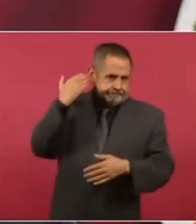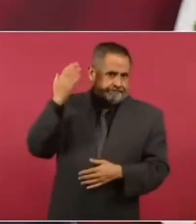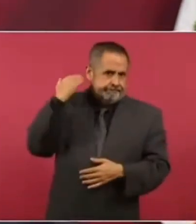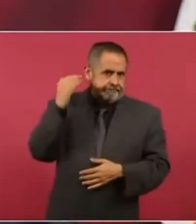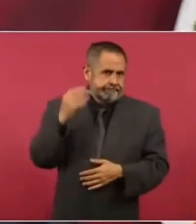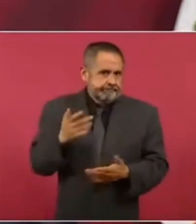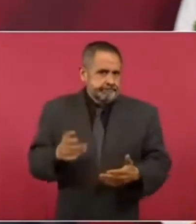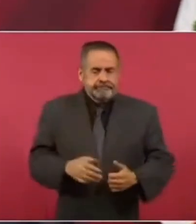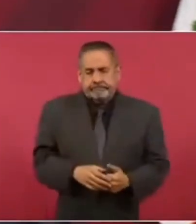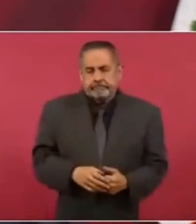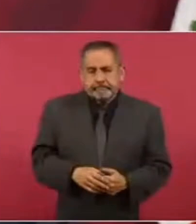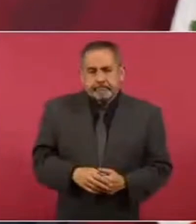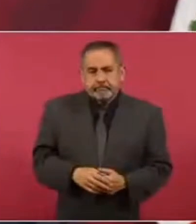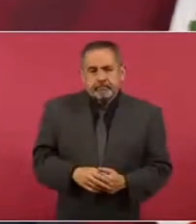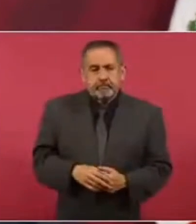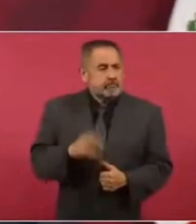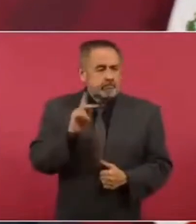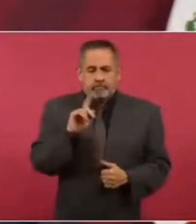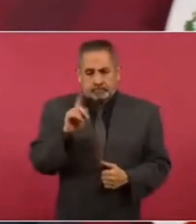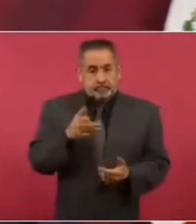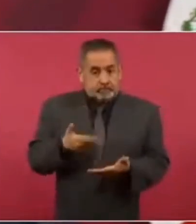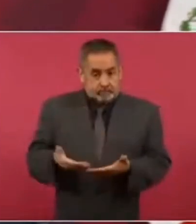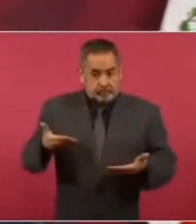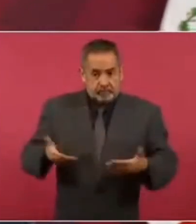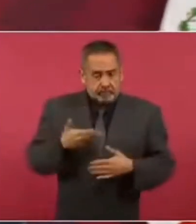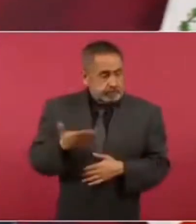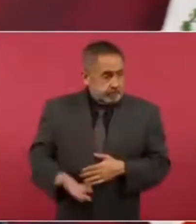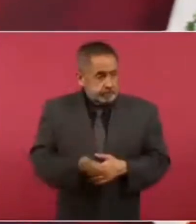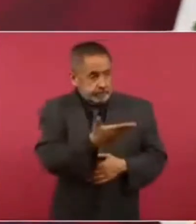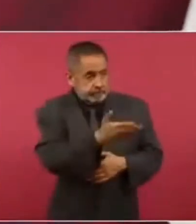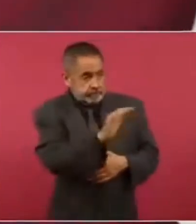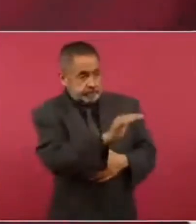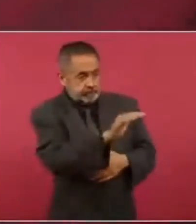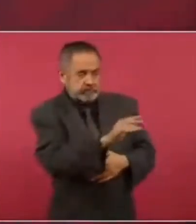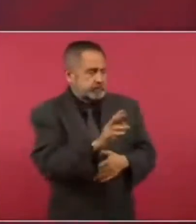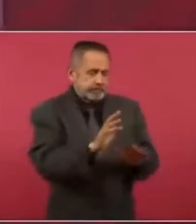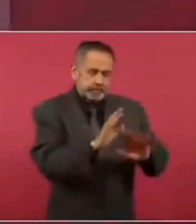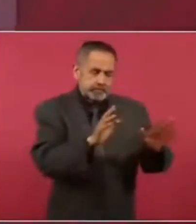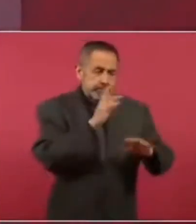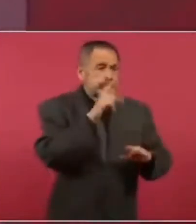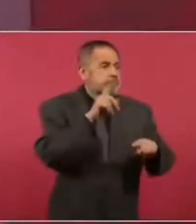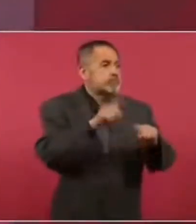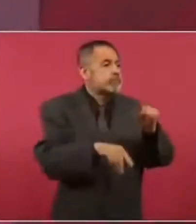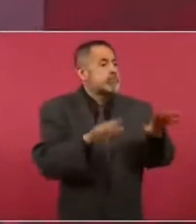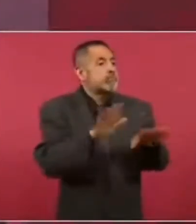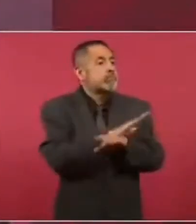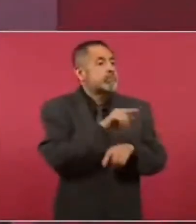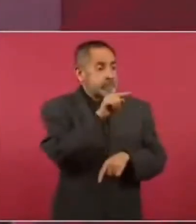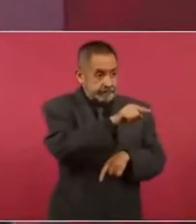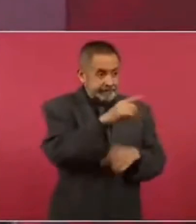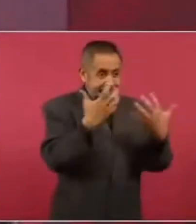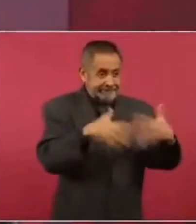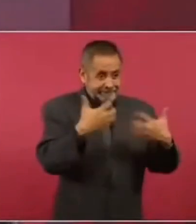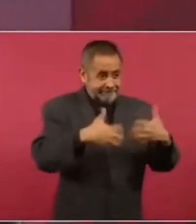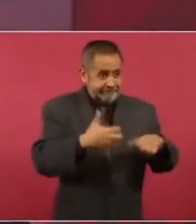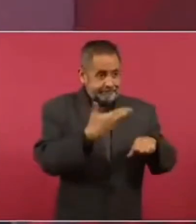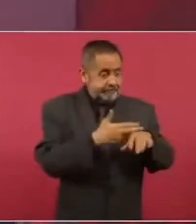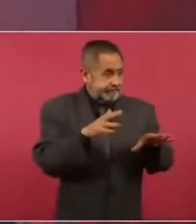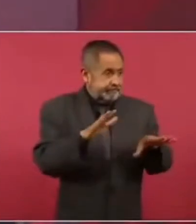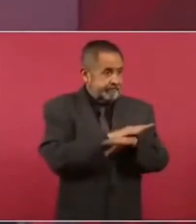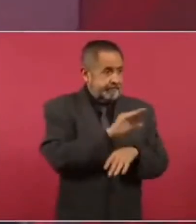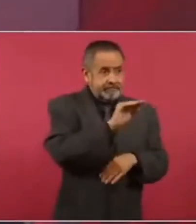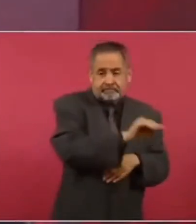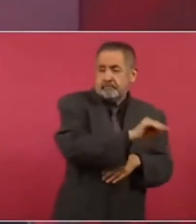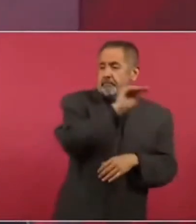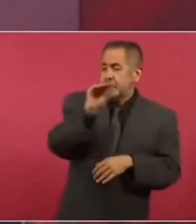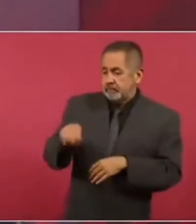Sin embargo, se les propuso que pusieran su planta donde